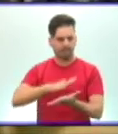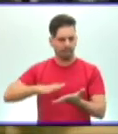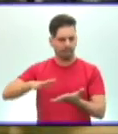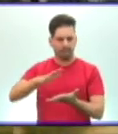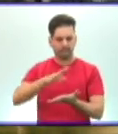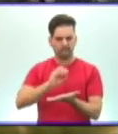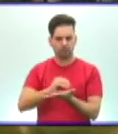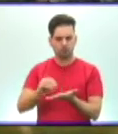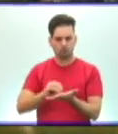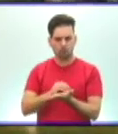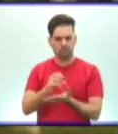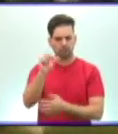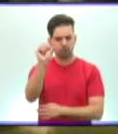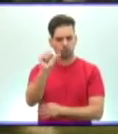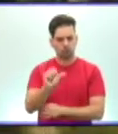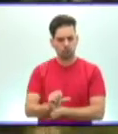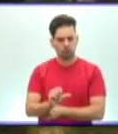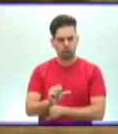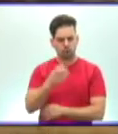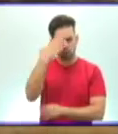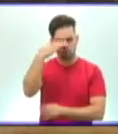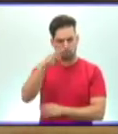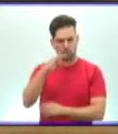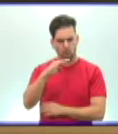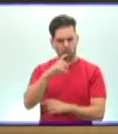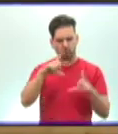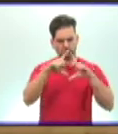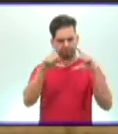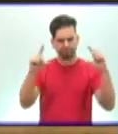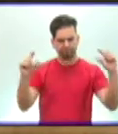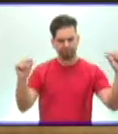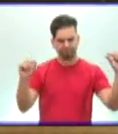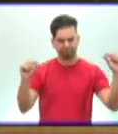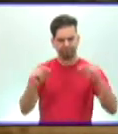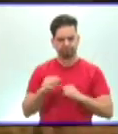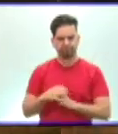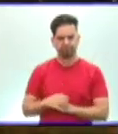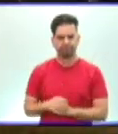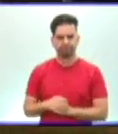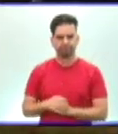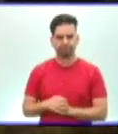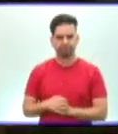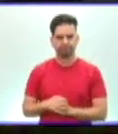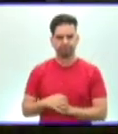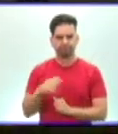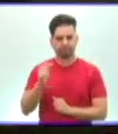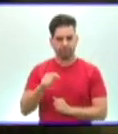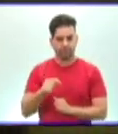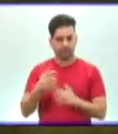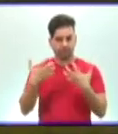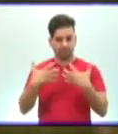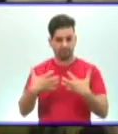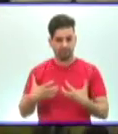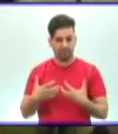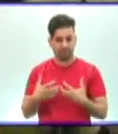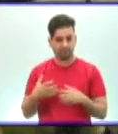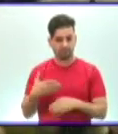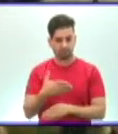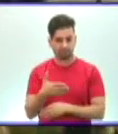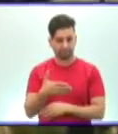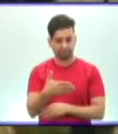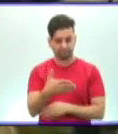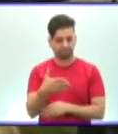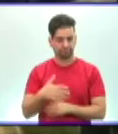país, desprotegidas y sometidas al proceso de la intrusión marina, donde ya está comprometido el